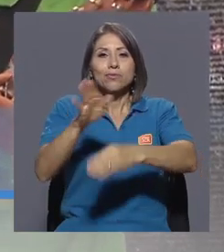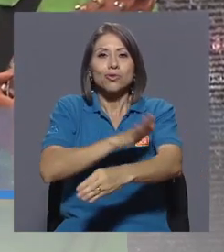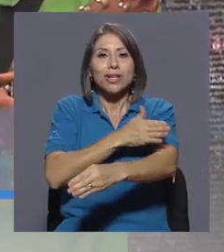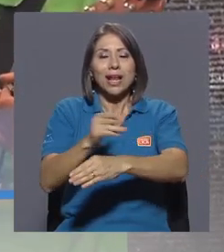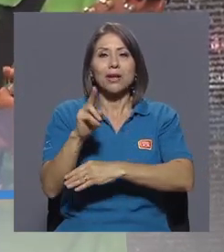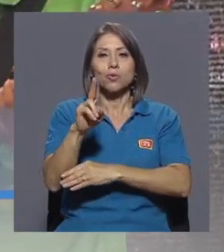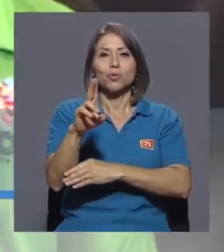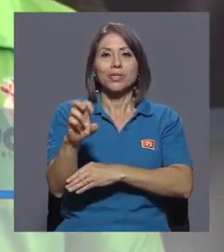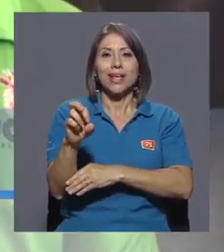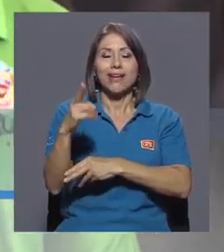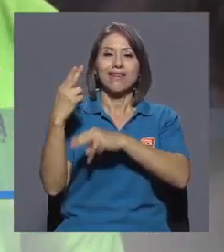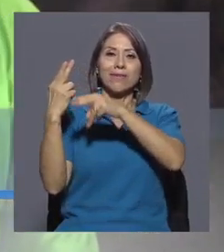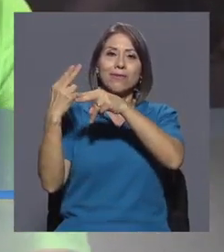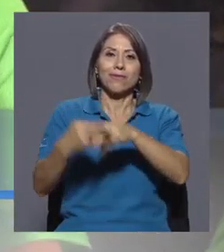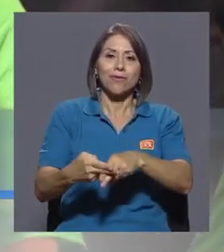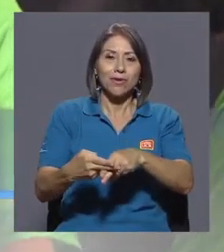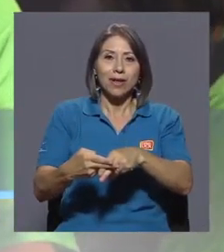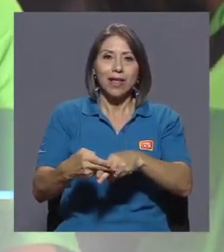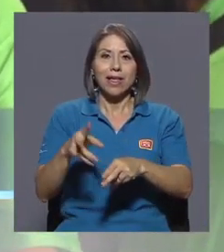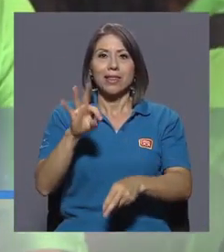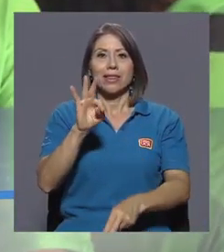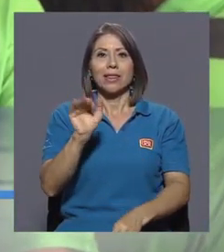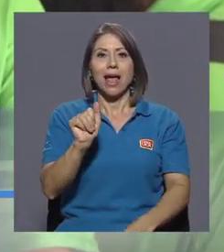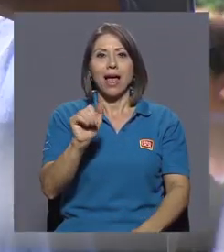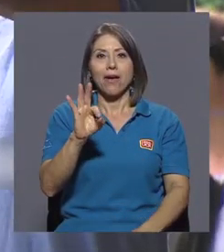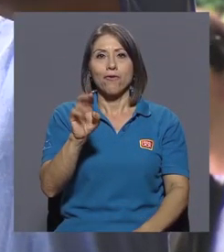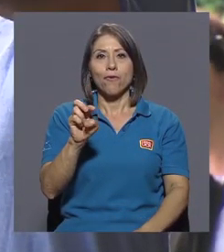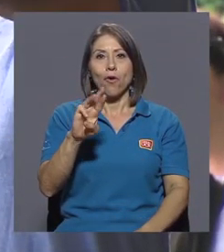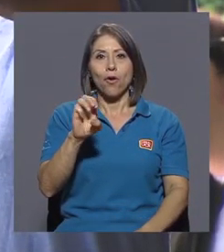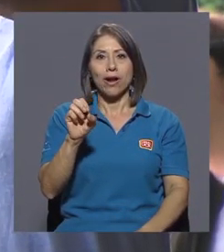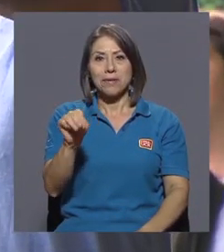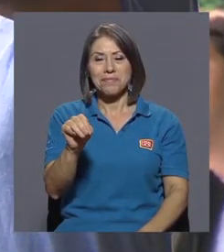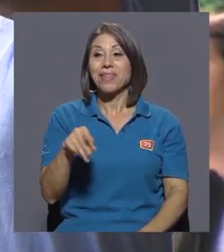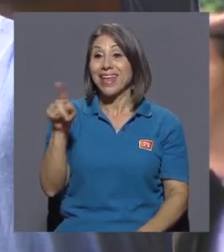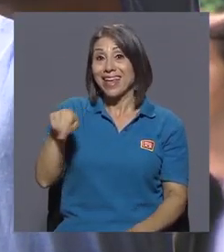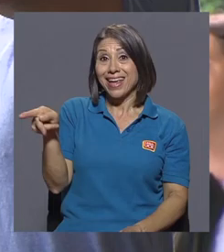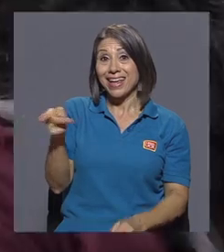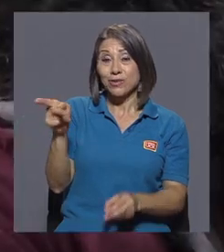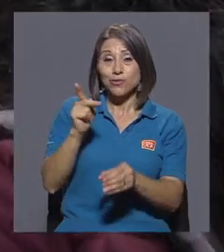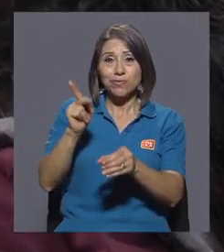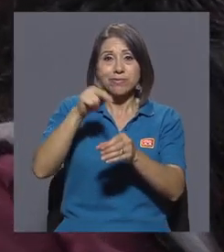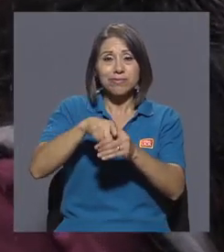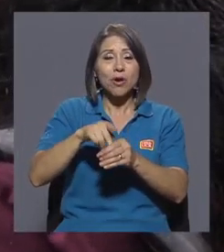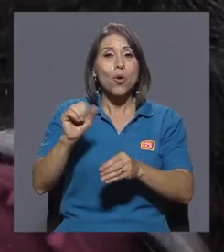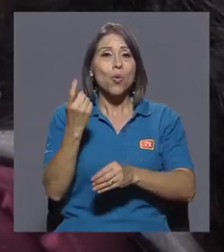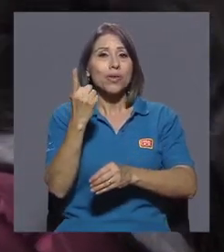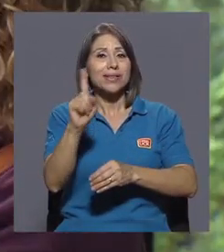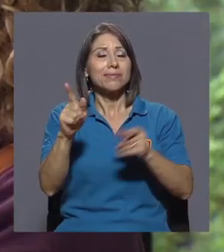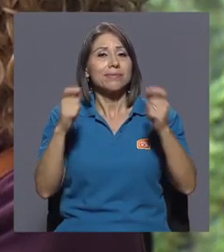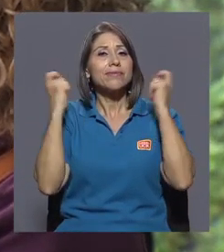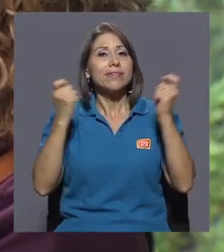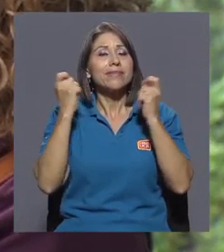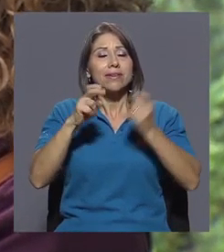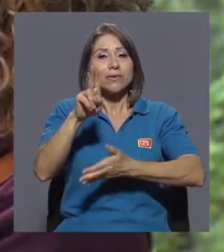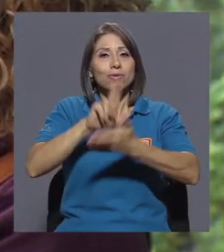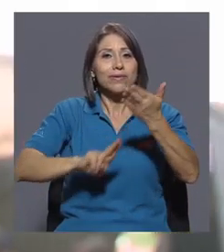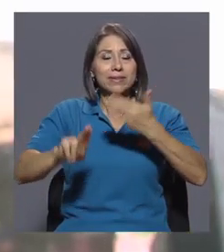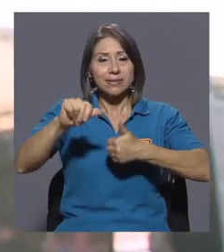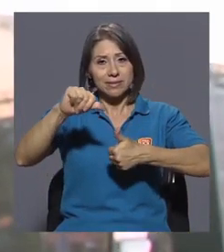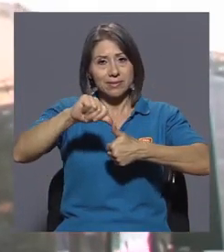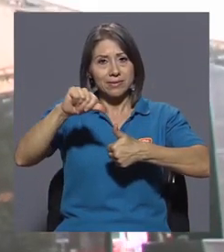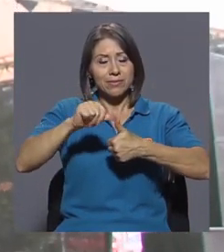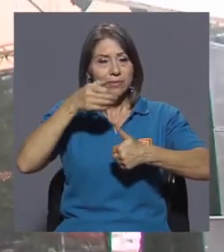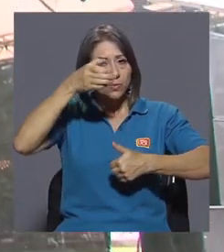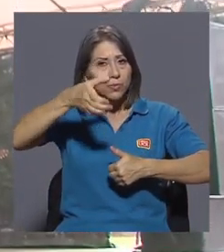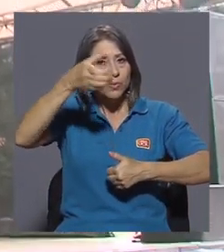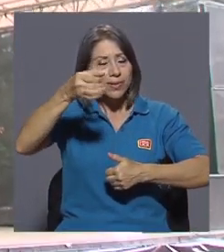conocido como está for en ellos participaron del undécimo festival interuniversitario centroamericano deporte la